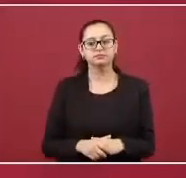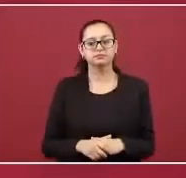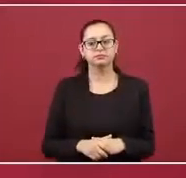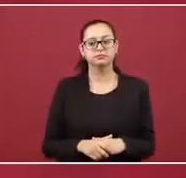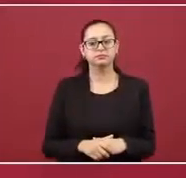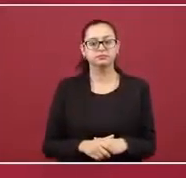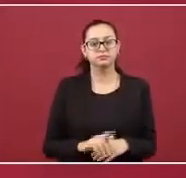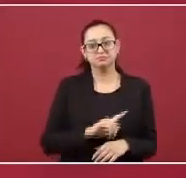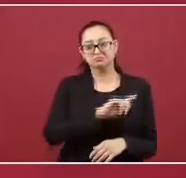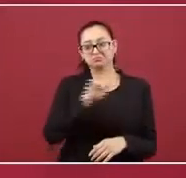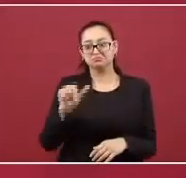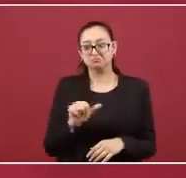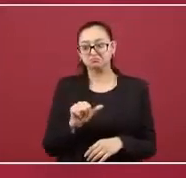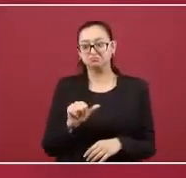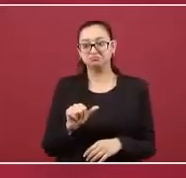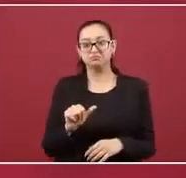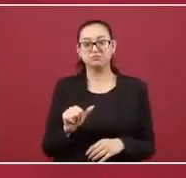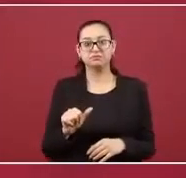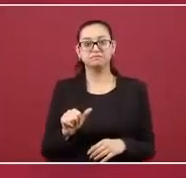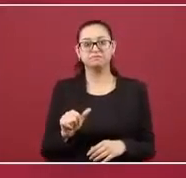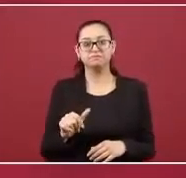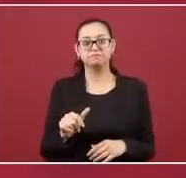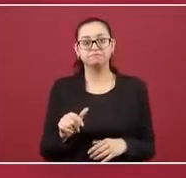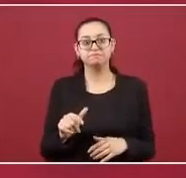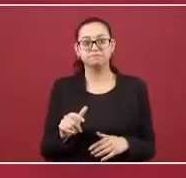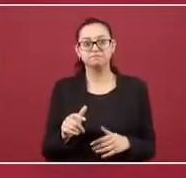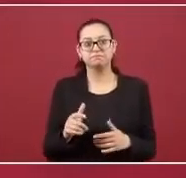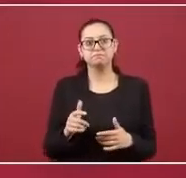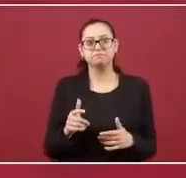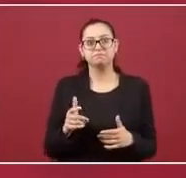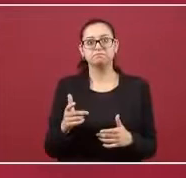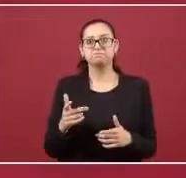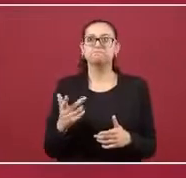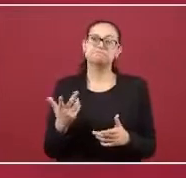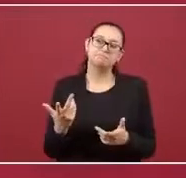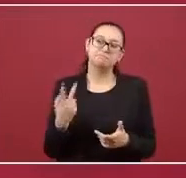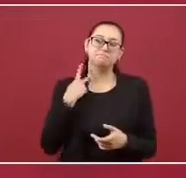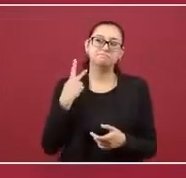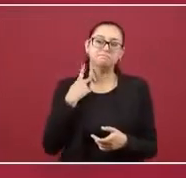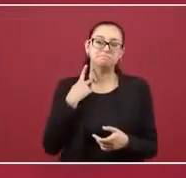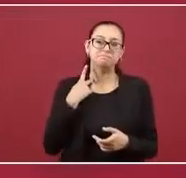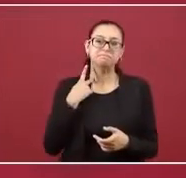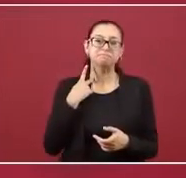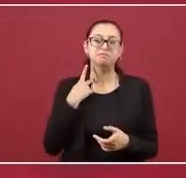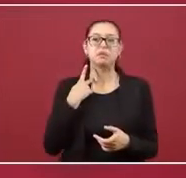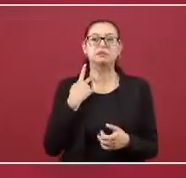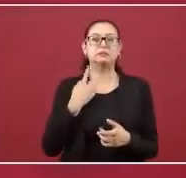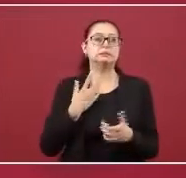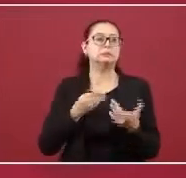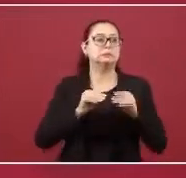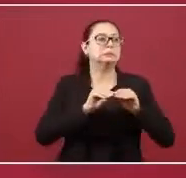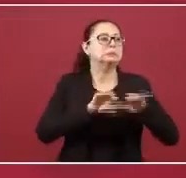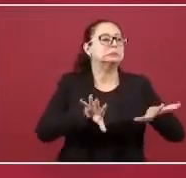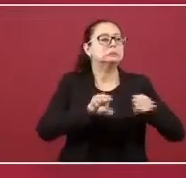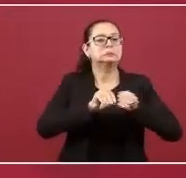Por cuestiones políticas y también por falta de cobertura.